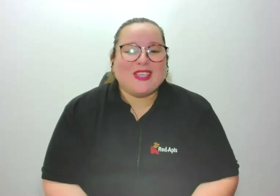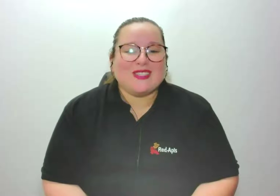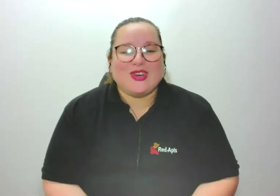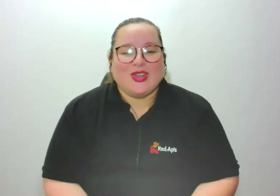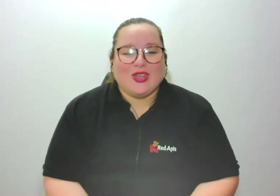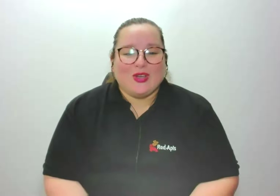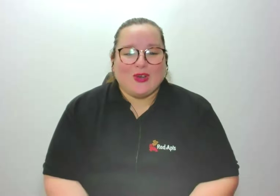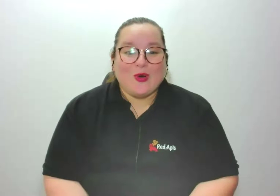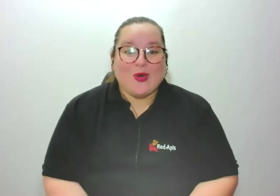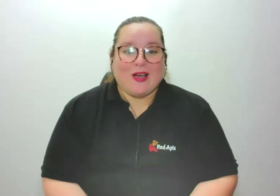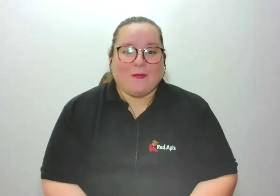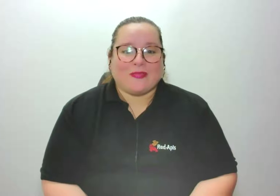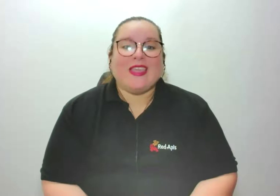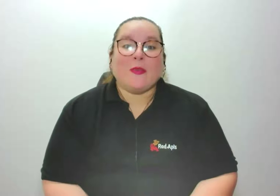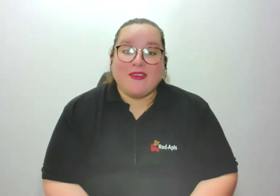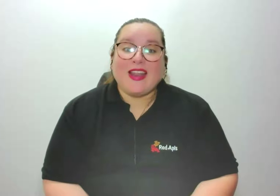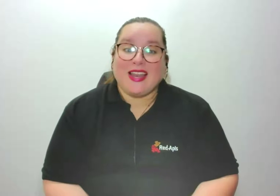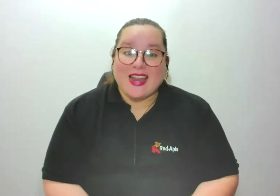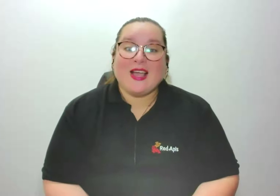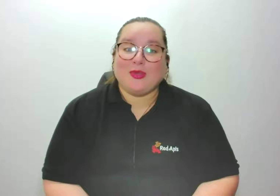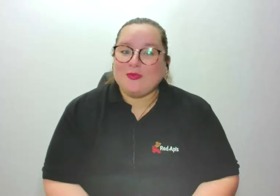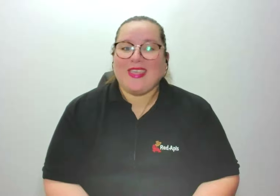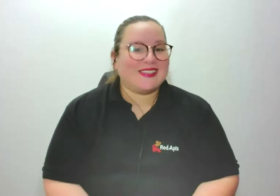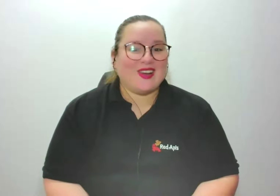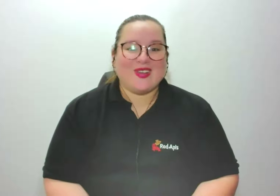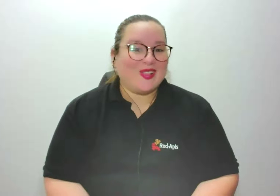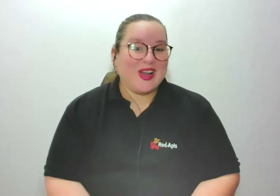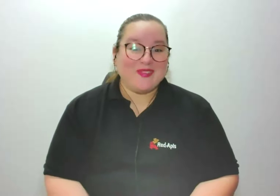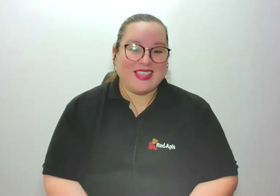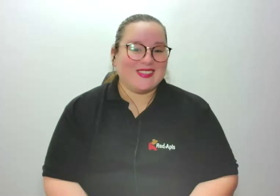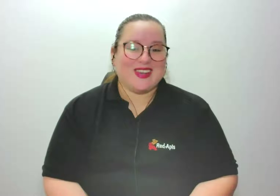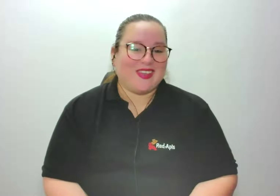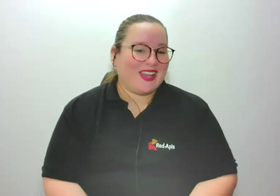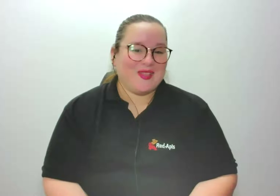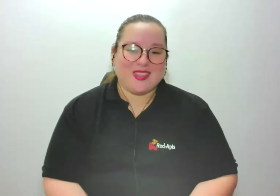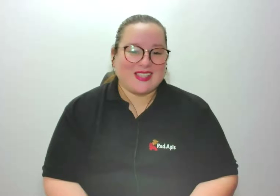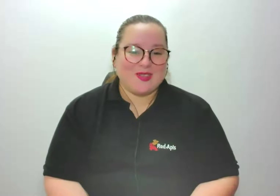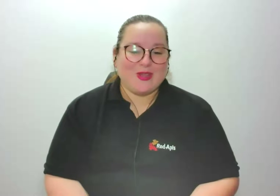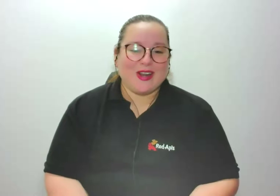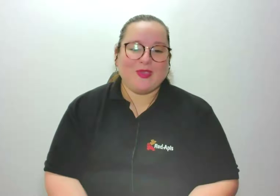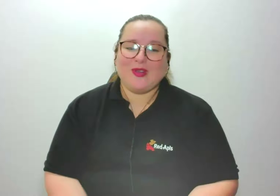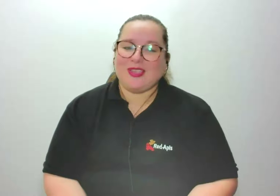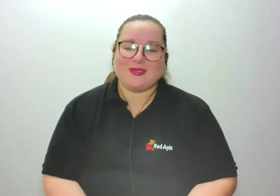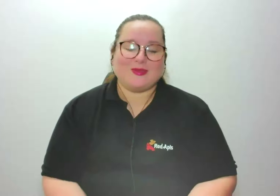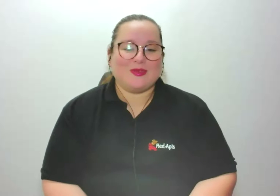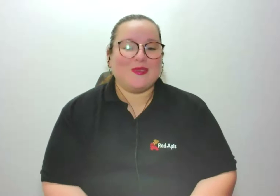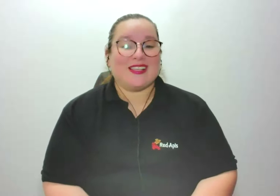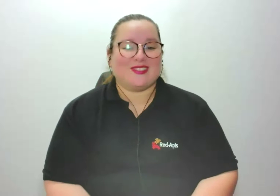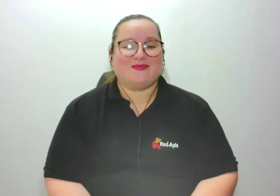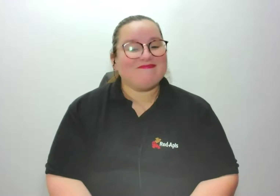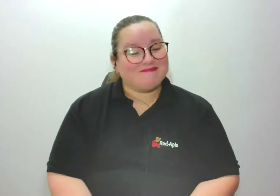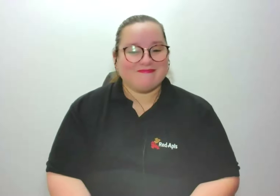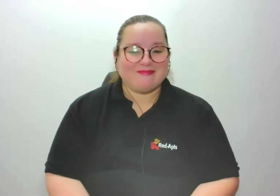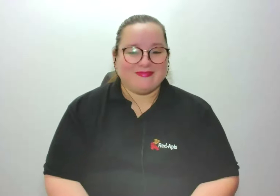esa expresión, cómo lo hago. Y después van a generar la costumbre de hacerlo naturalmente y eso les va a generar un desarrollo muy rápido de lo que es su